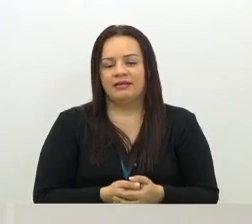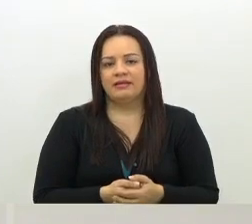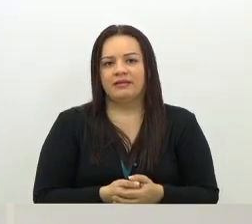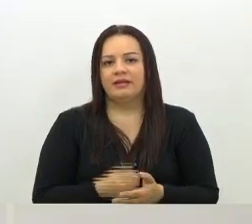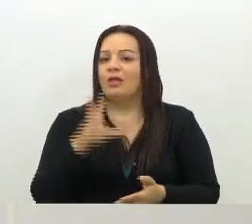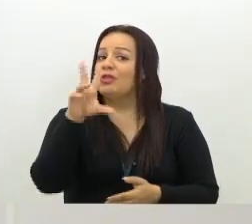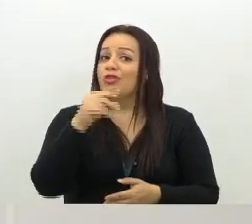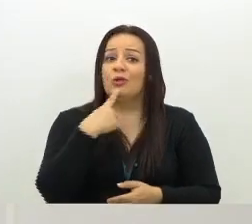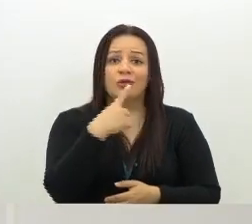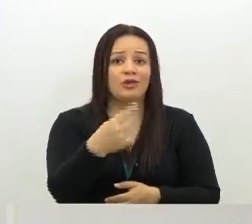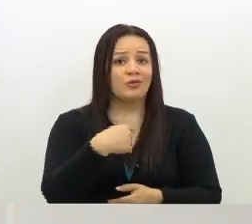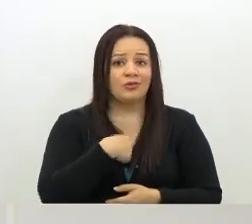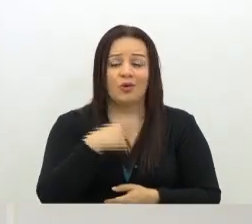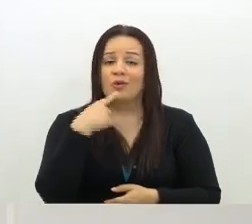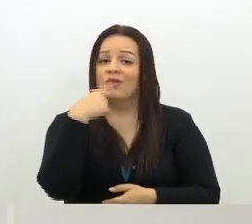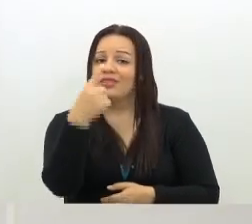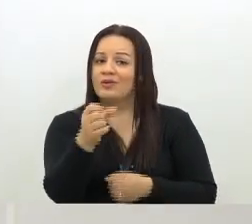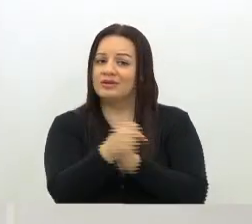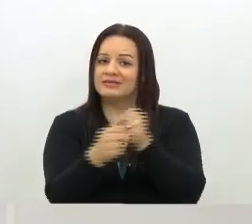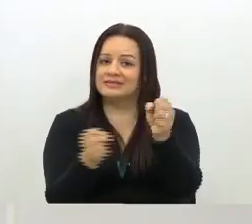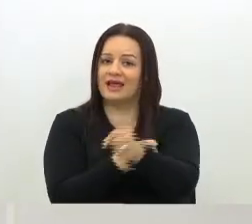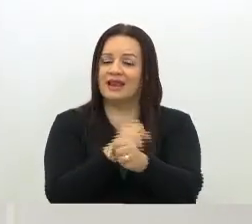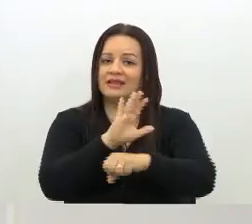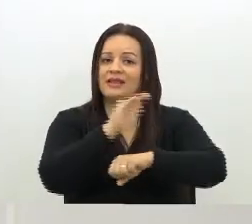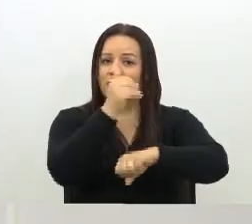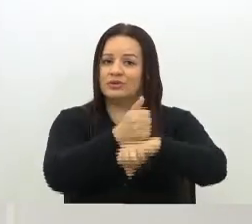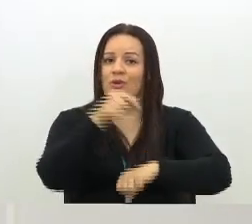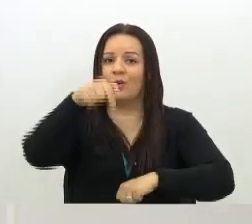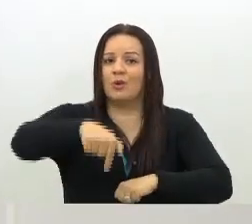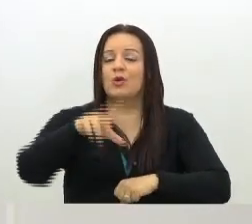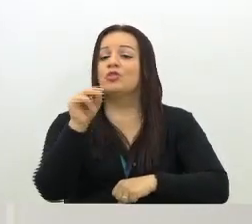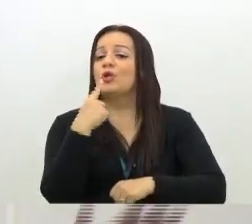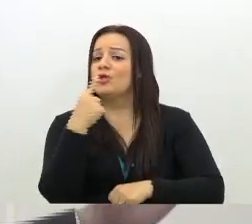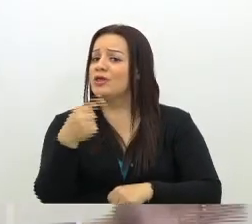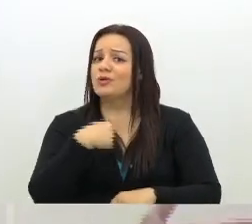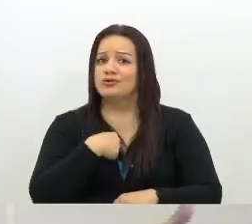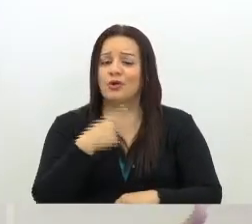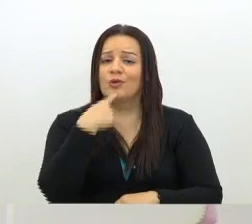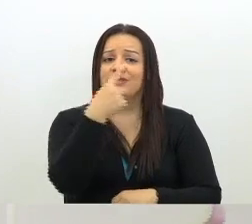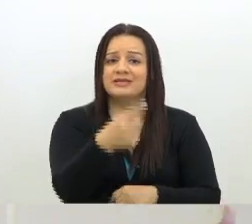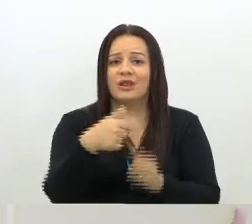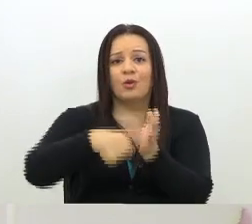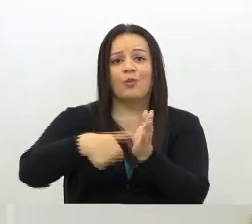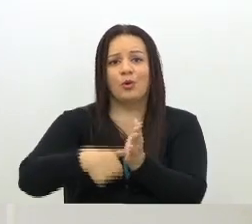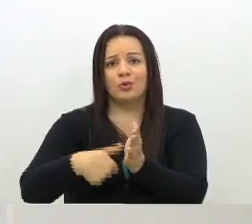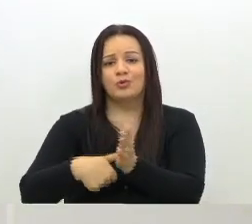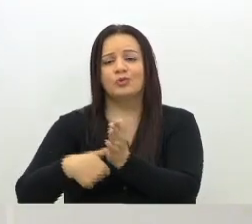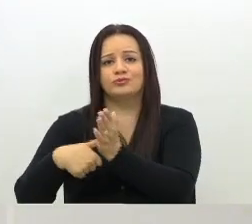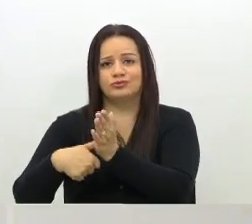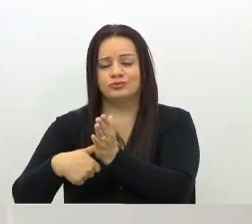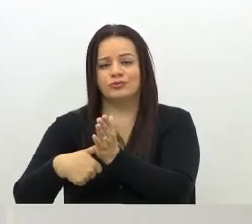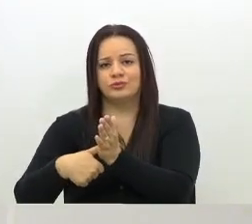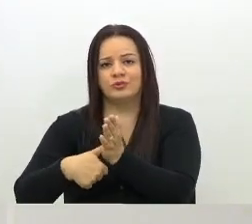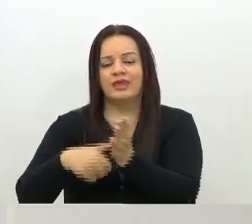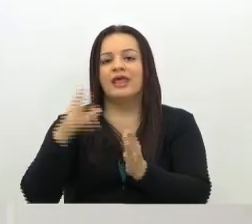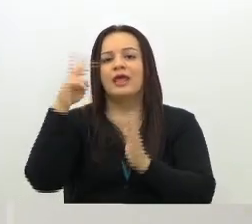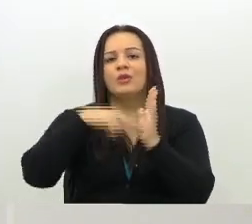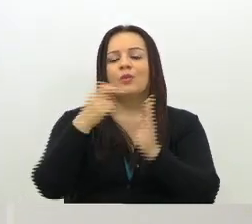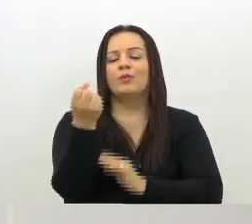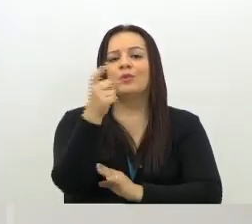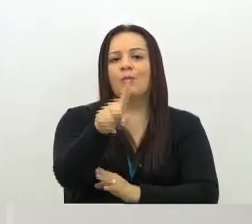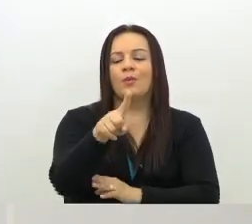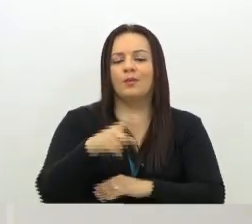No lo digo yo, lo dice la sala en la conformación de hoy. No lo digo yo, lo dicen los votos salvados en el